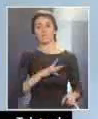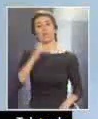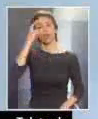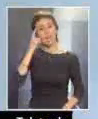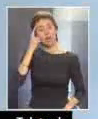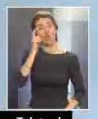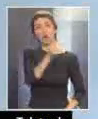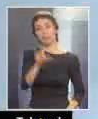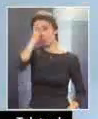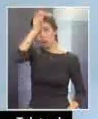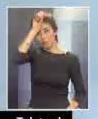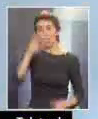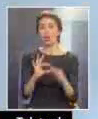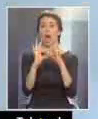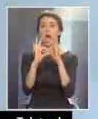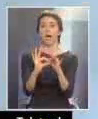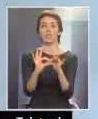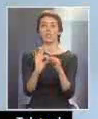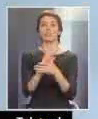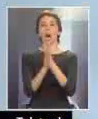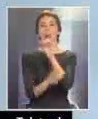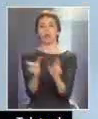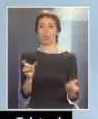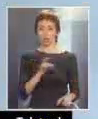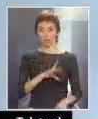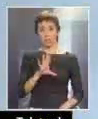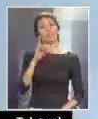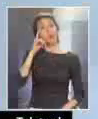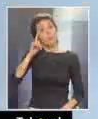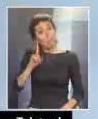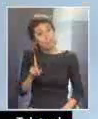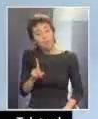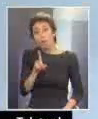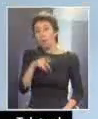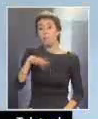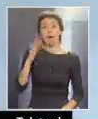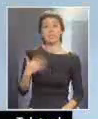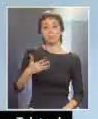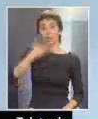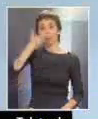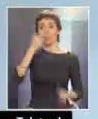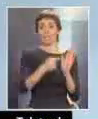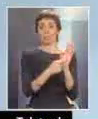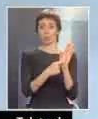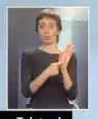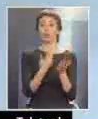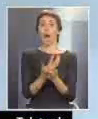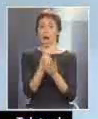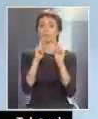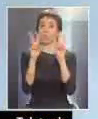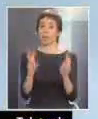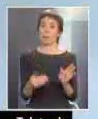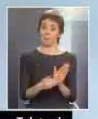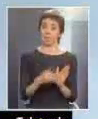y agradeció a todos los chilenos. Pero claramente lo más importante de este discurso fue que hay un tema